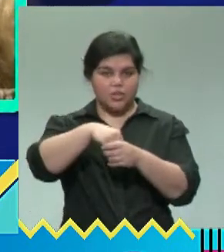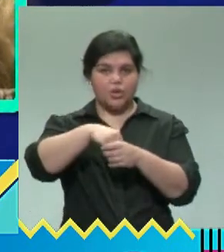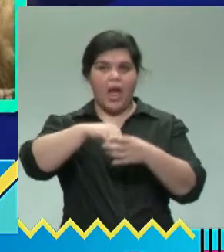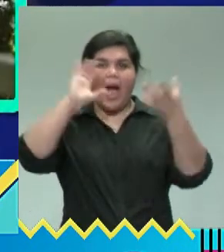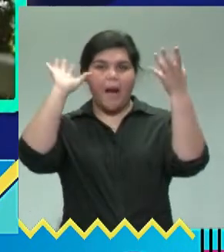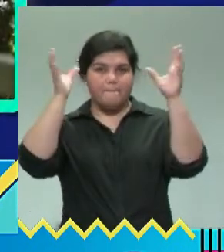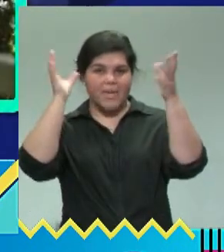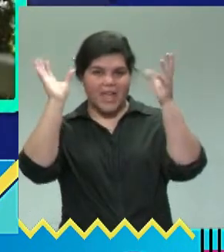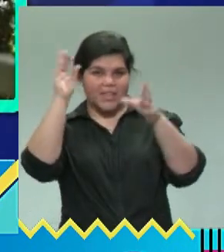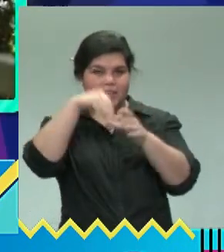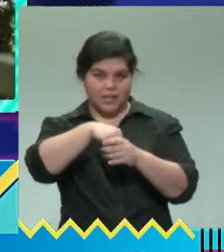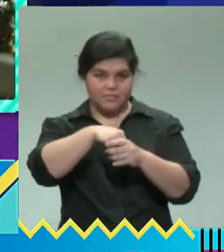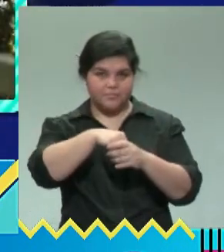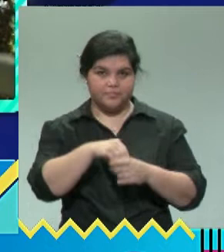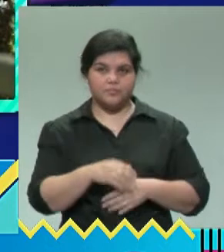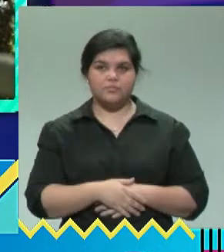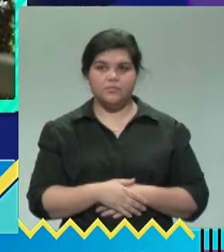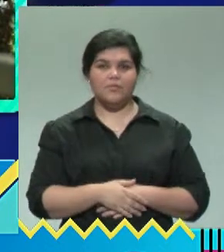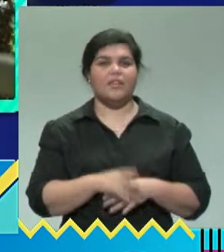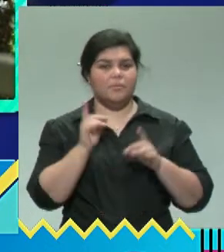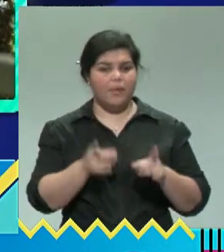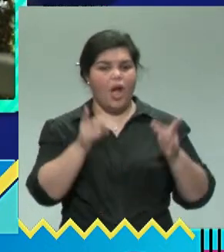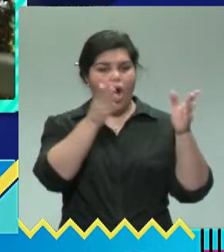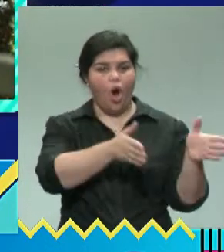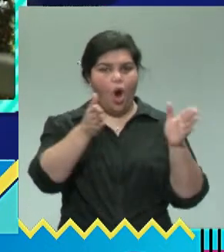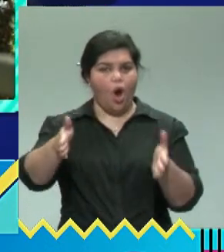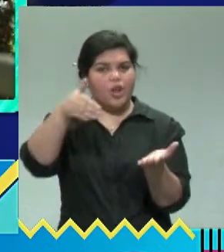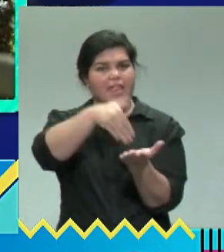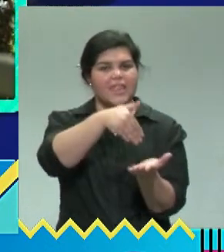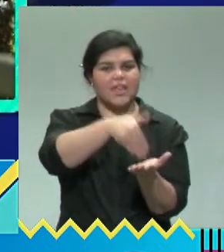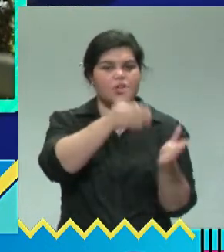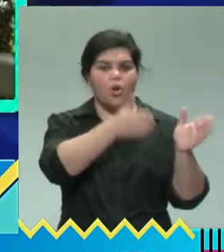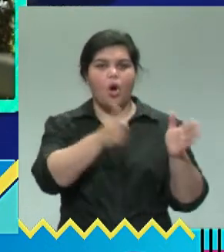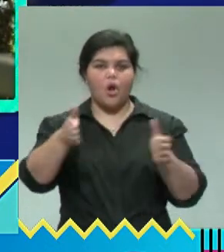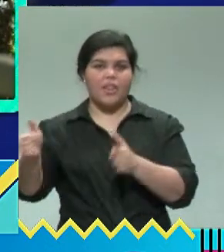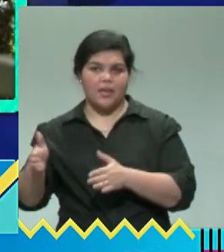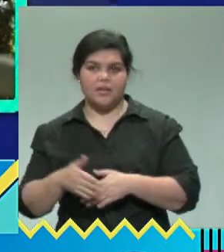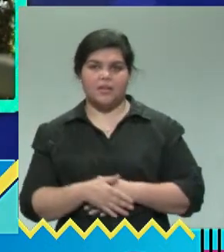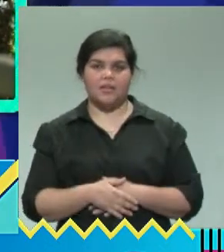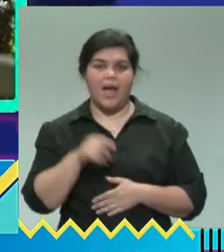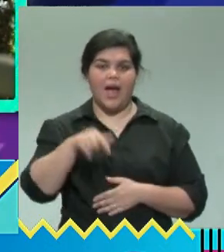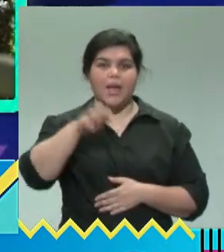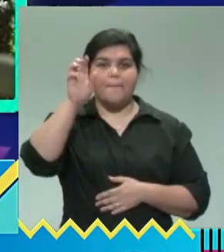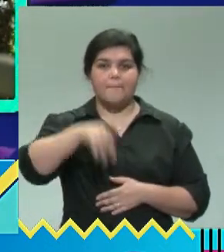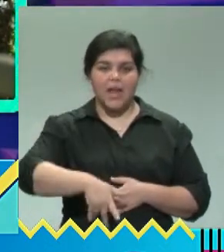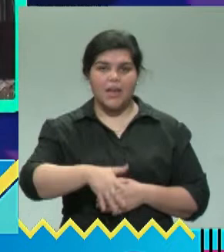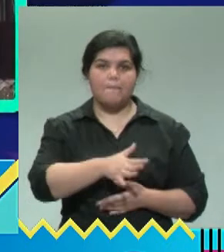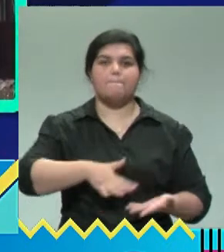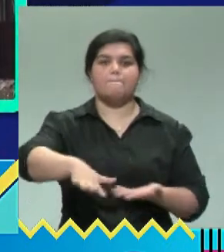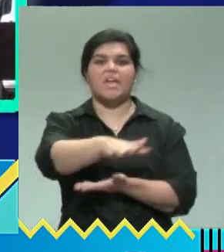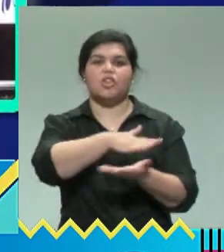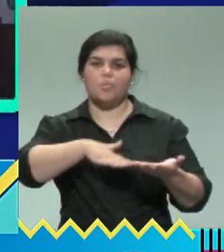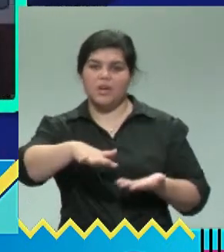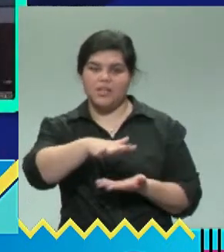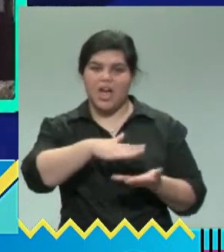Está por esta razón que te digo, que es de ordenamiento territorial, te ordena el territorio el hacer una política metropolitana, sino